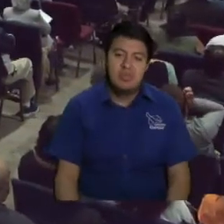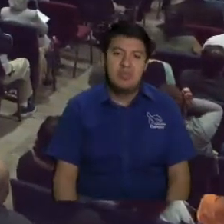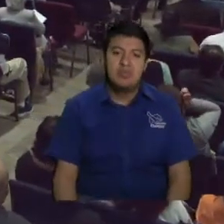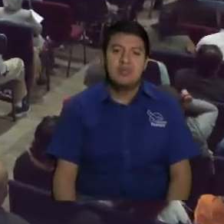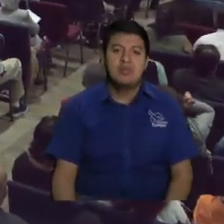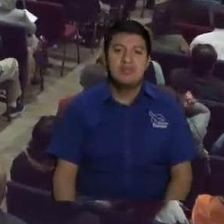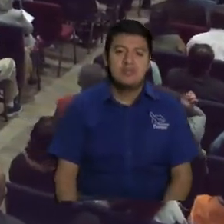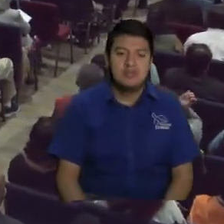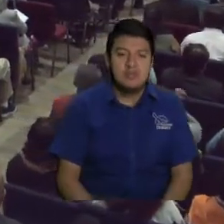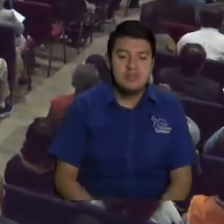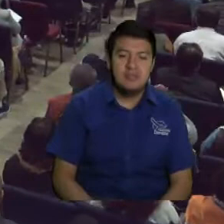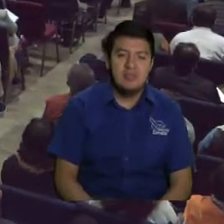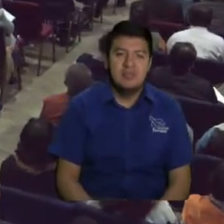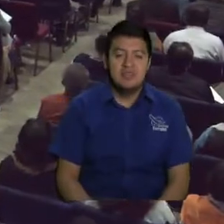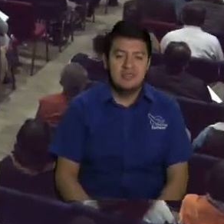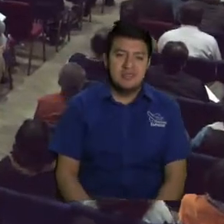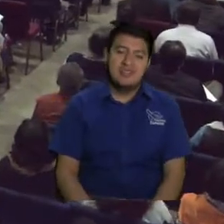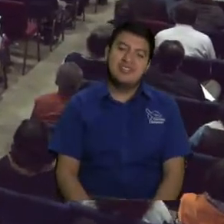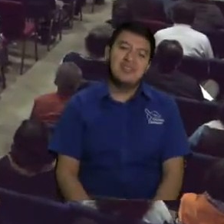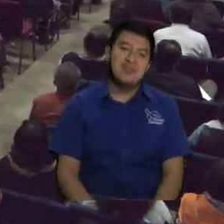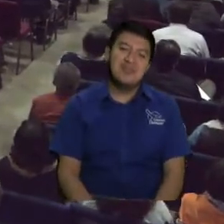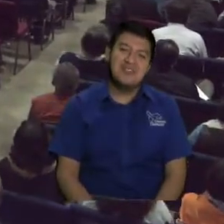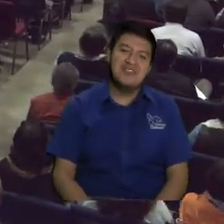nos desquitamos.